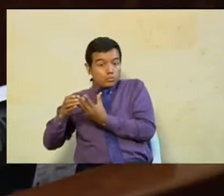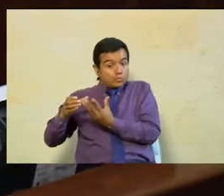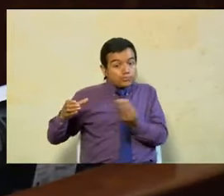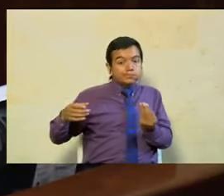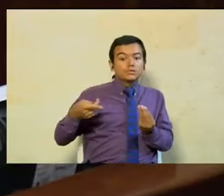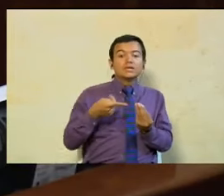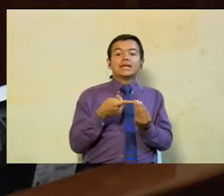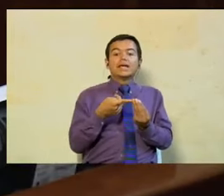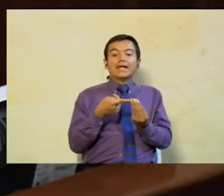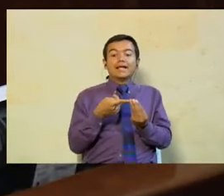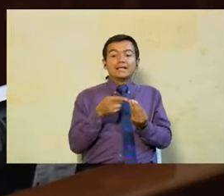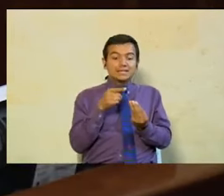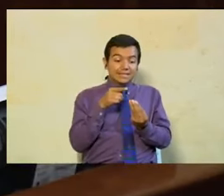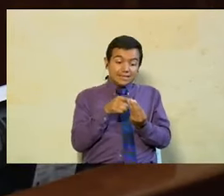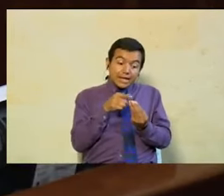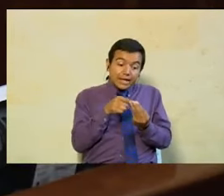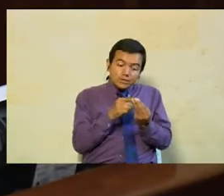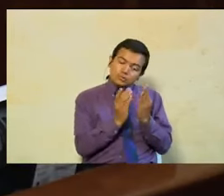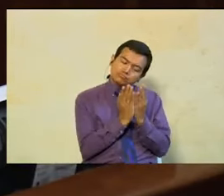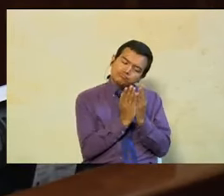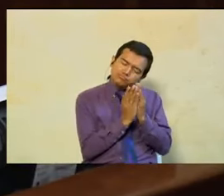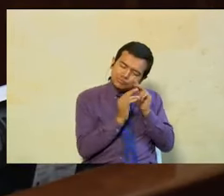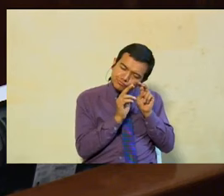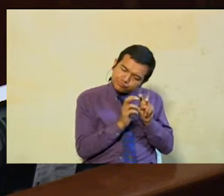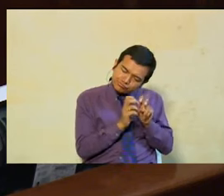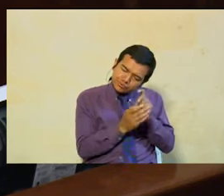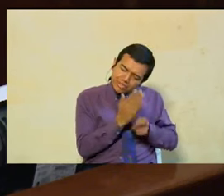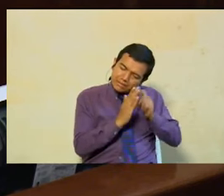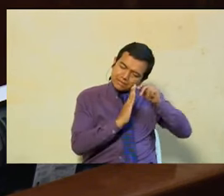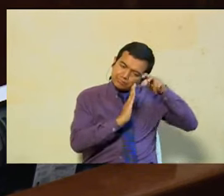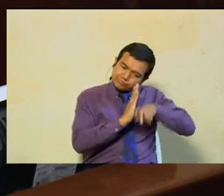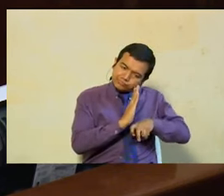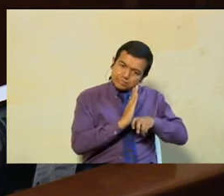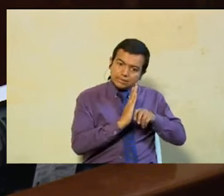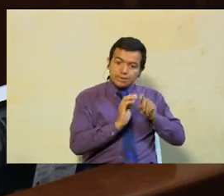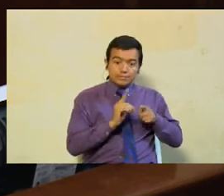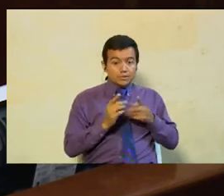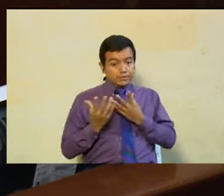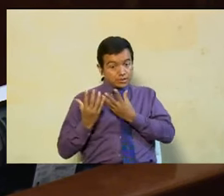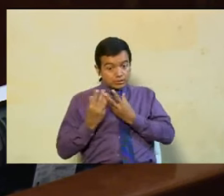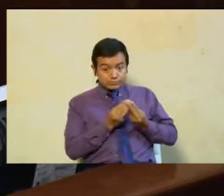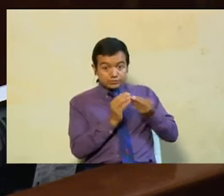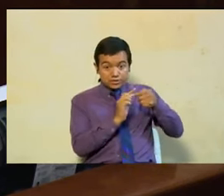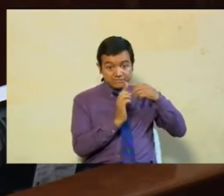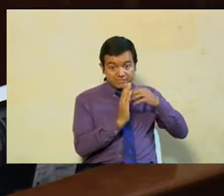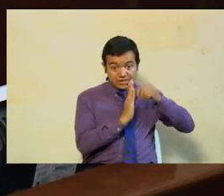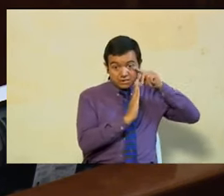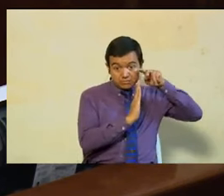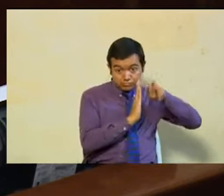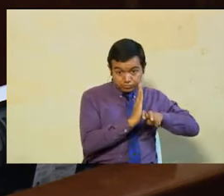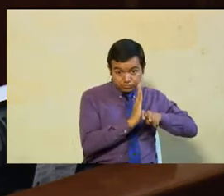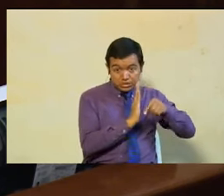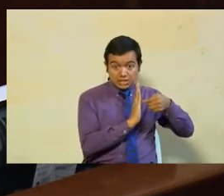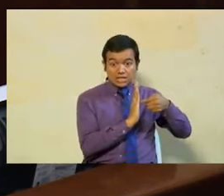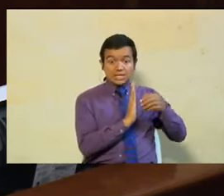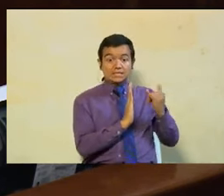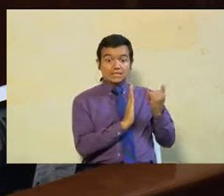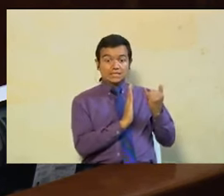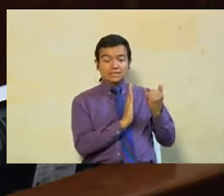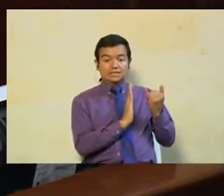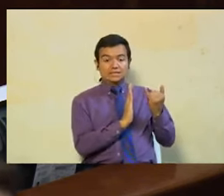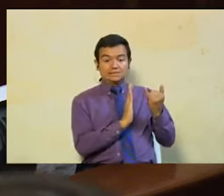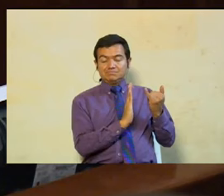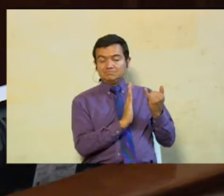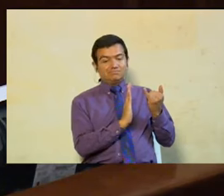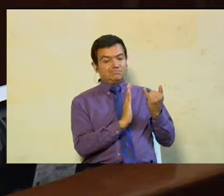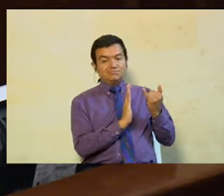hiciera el estudio del proyecto y comisión hizo el trabajo a medio Porque sí hizo la subcomisión pero no con